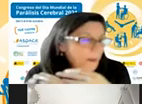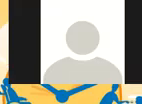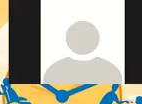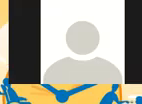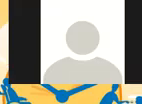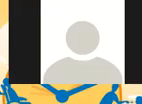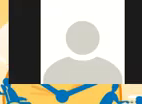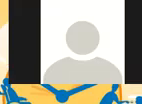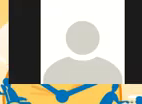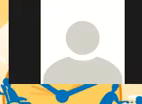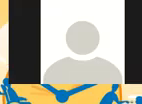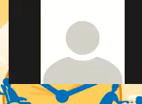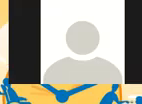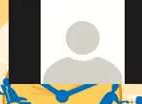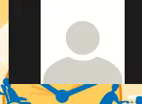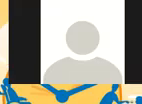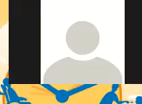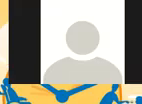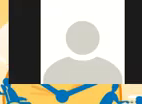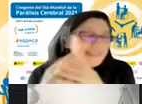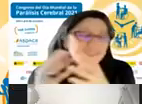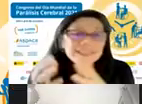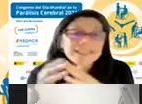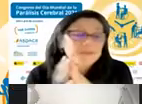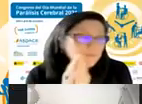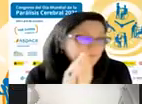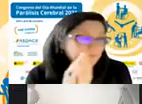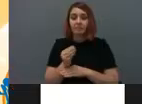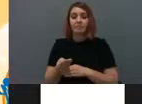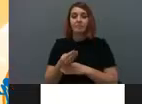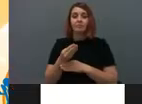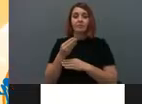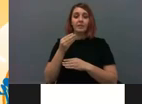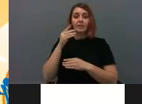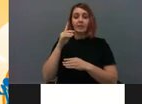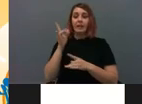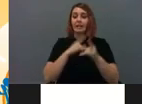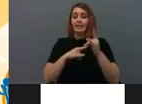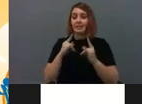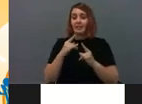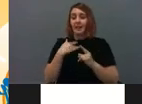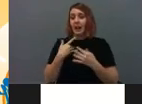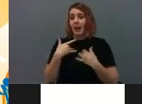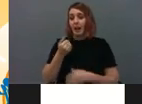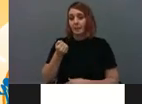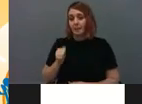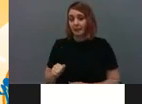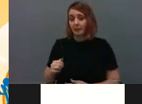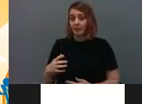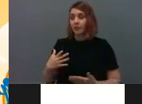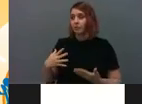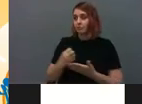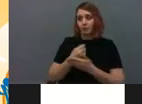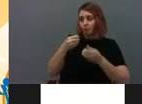telefonista, enfermera, puricultora, economista, matemática, intendente, sensual, geis, amante. Todo se no cabe,